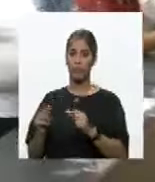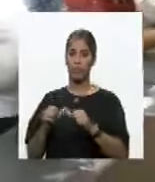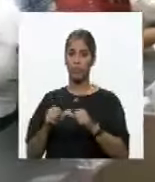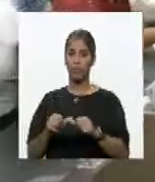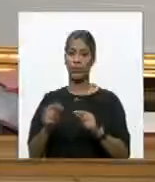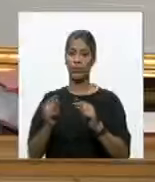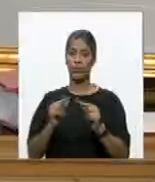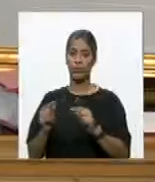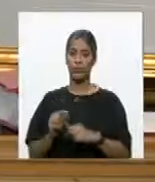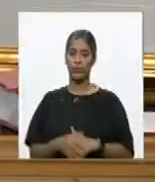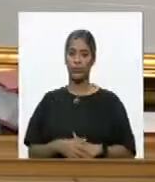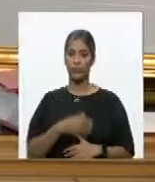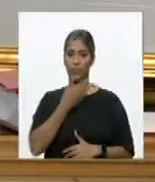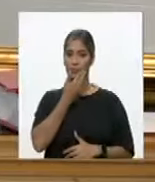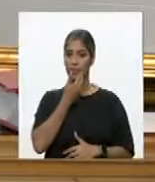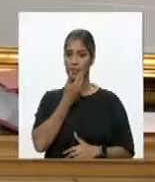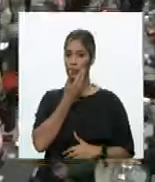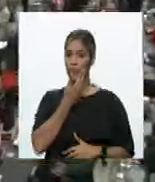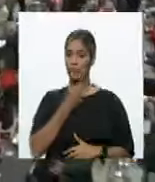continuar la discusión.